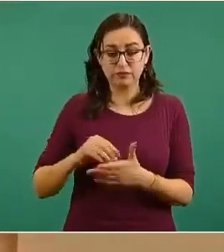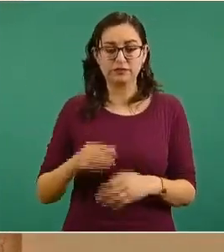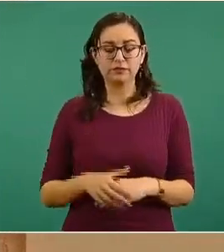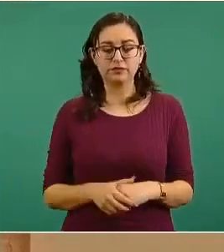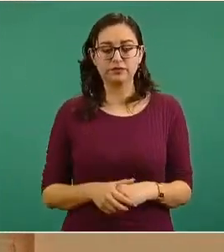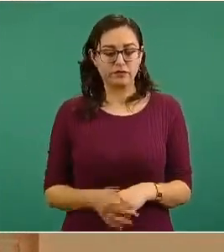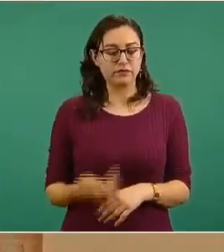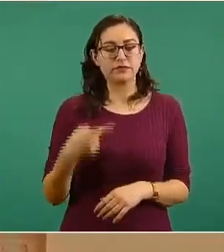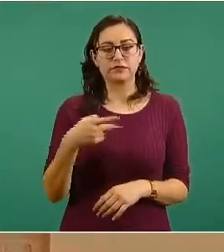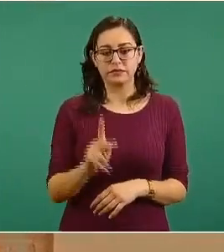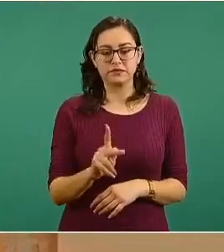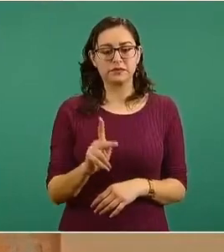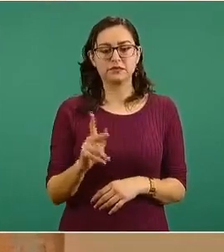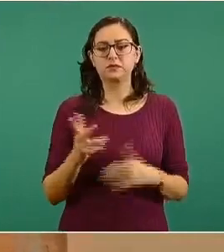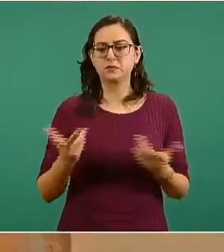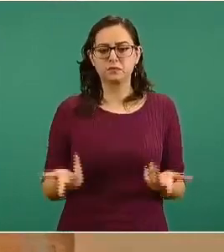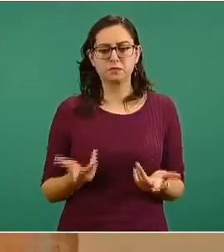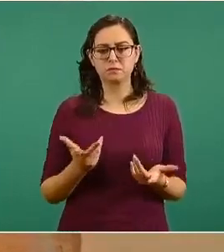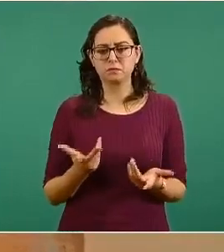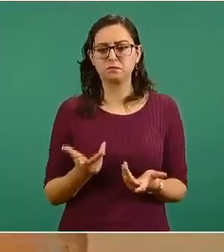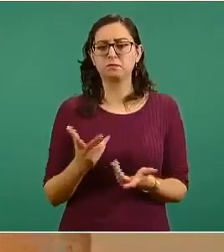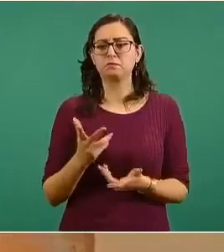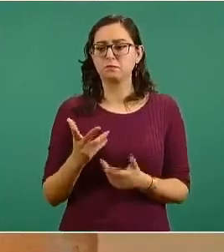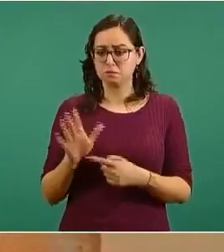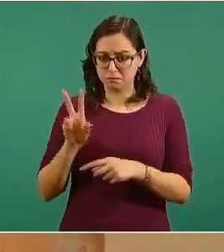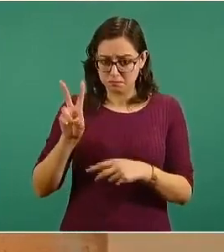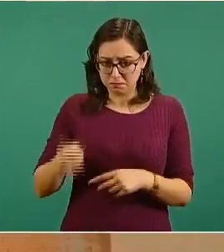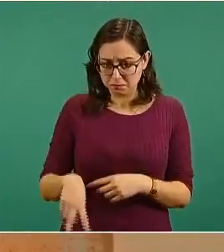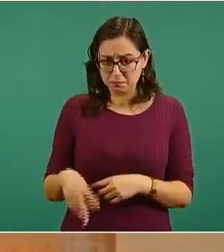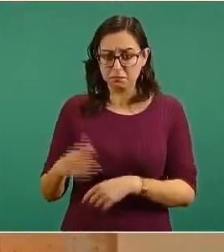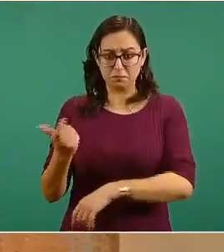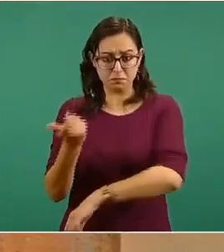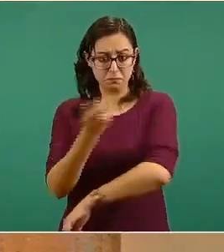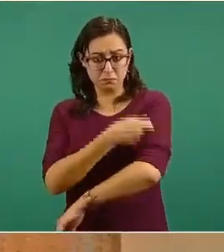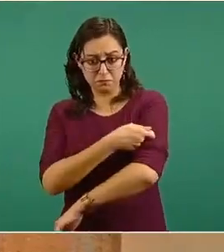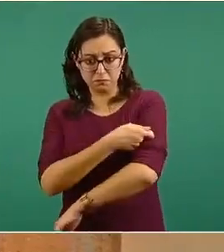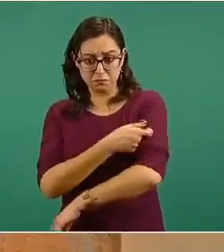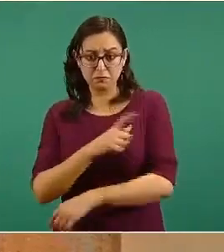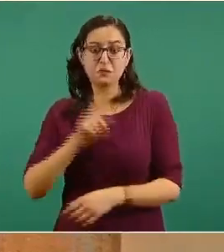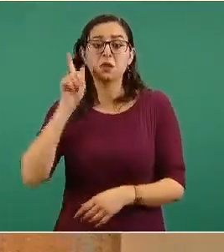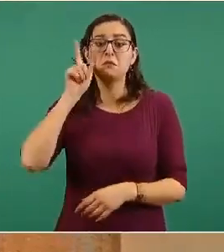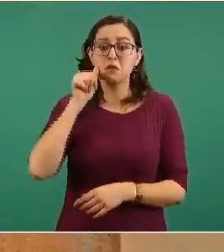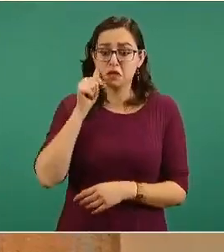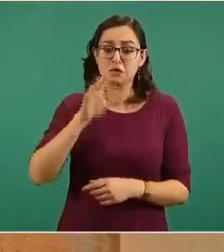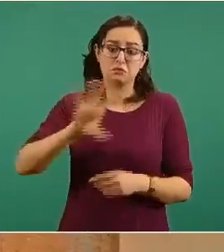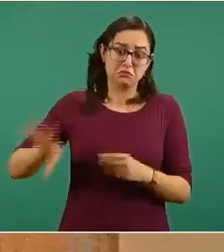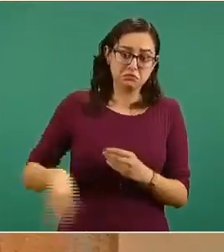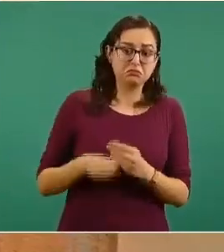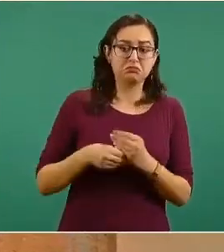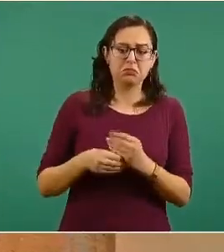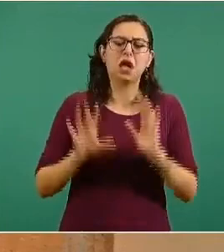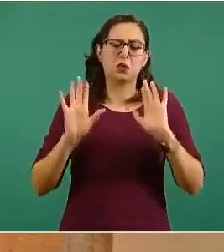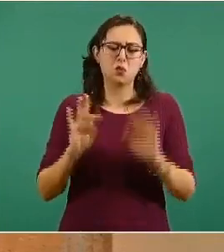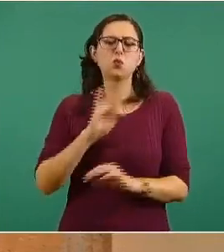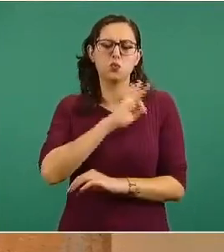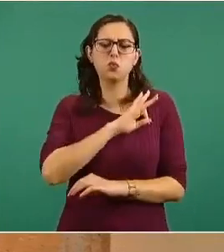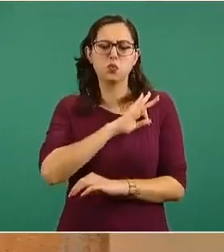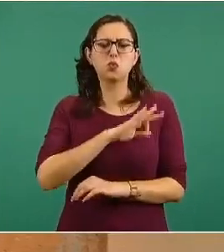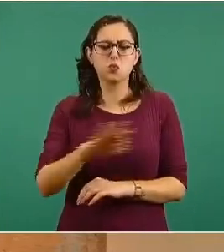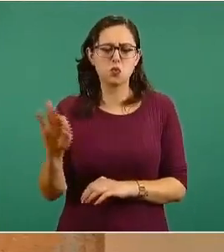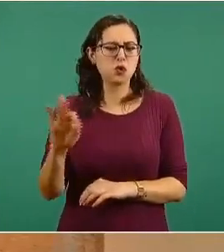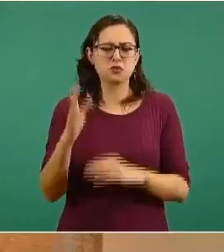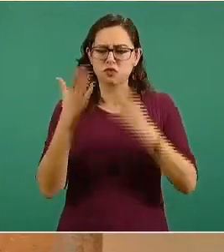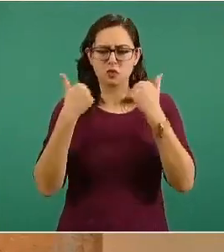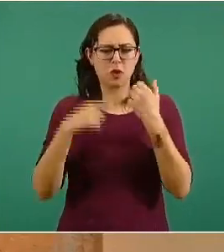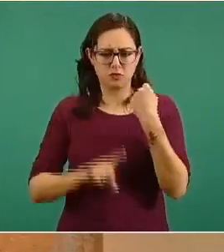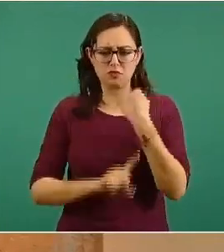Pero es completamente válido si son acreditados por los hospitales, por los directivos de los